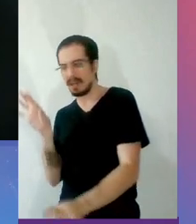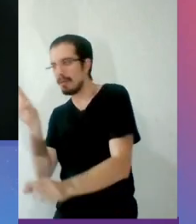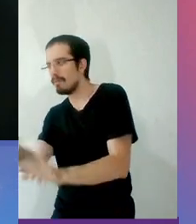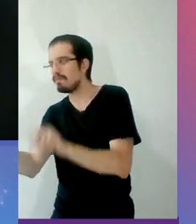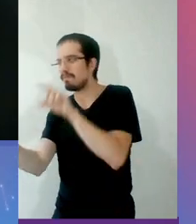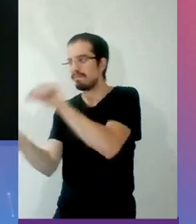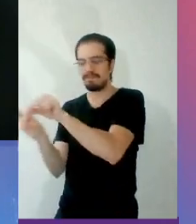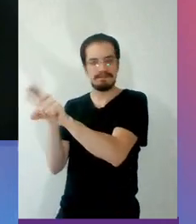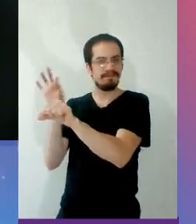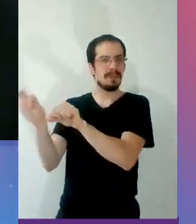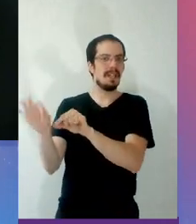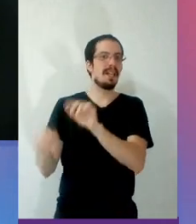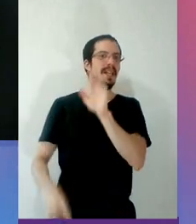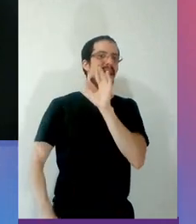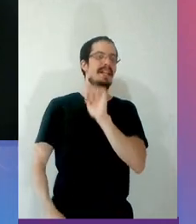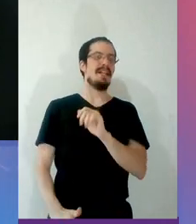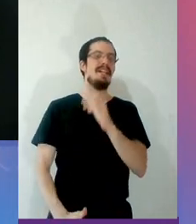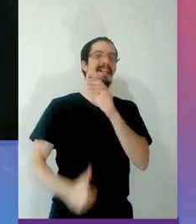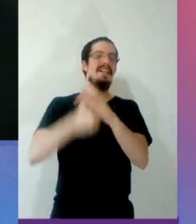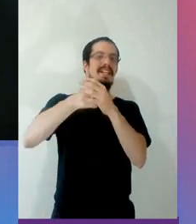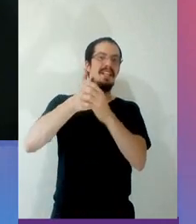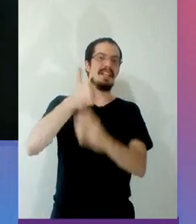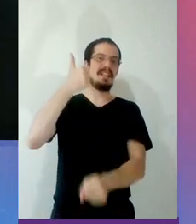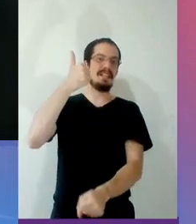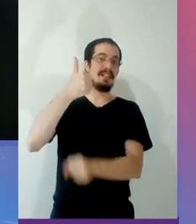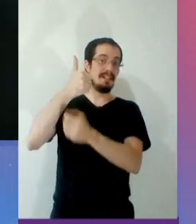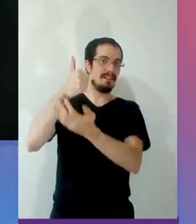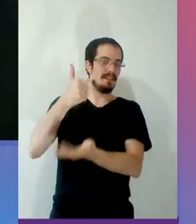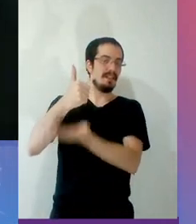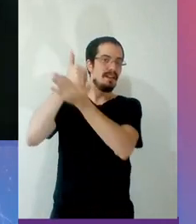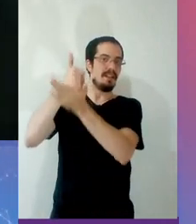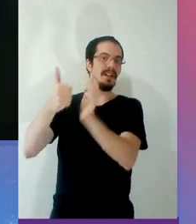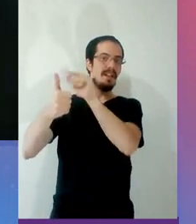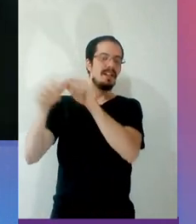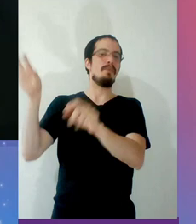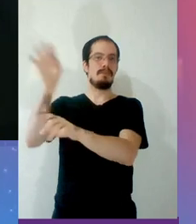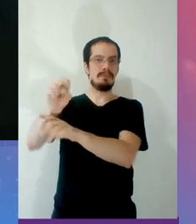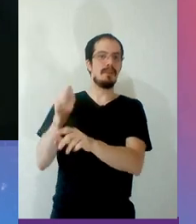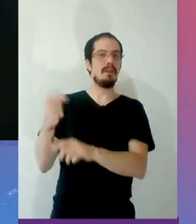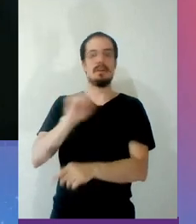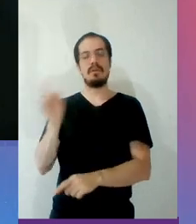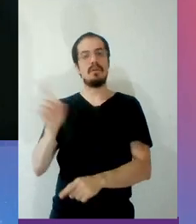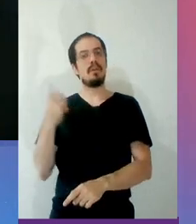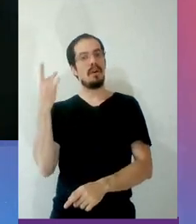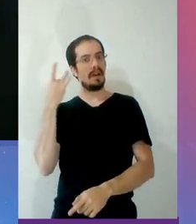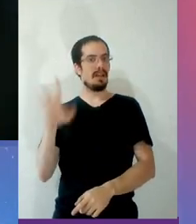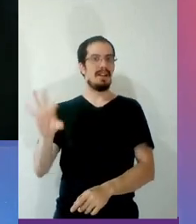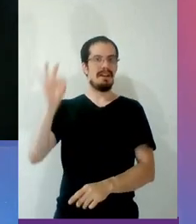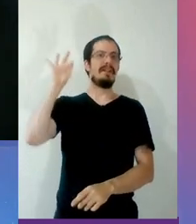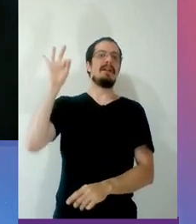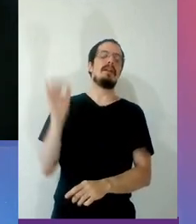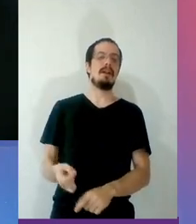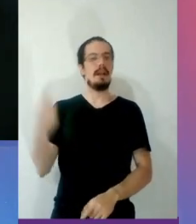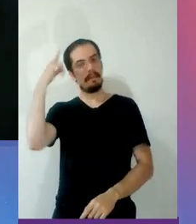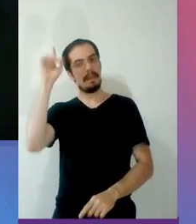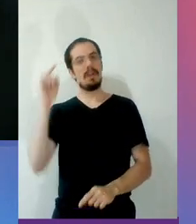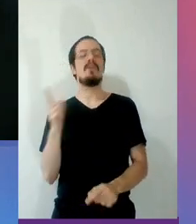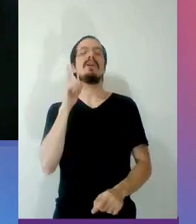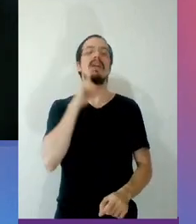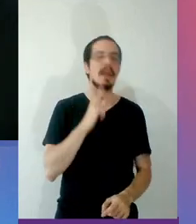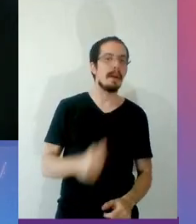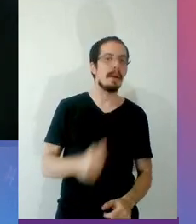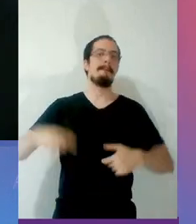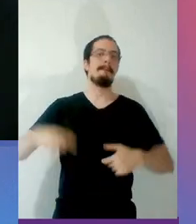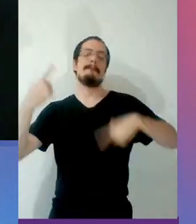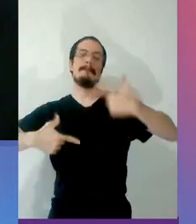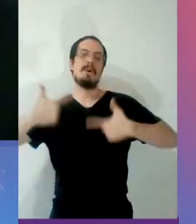acelere. Cuando digo ciertos liderazgos, no digo gurús, digo quién en la política, quién en la academia, quién